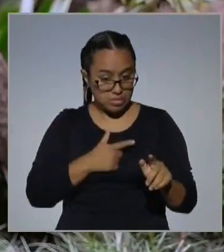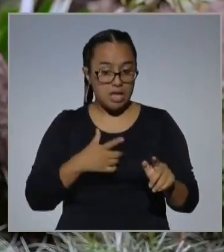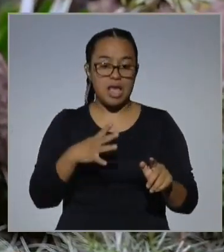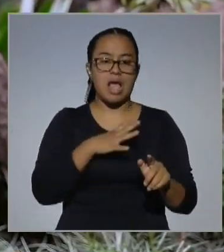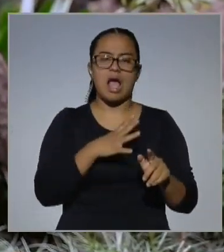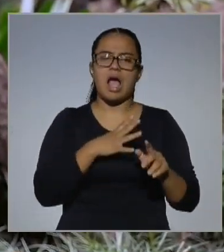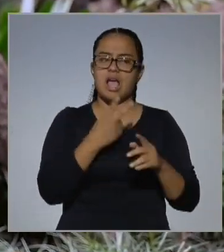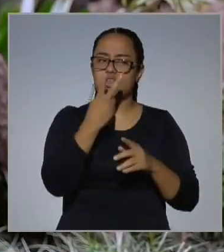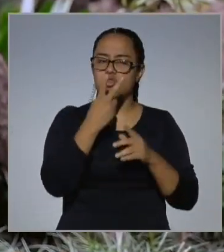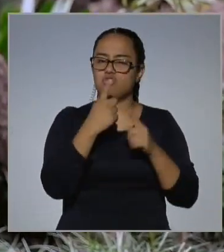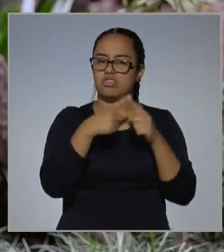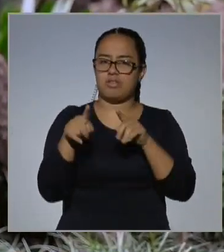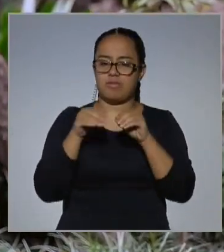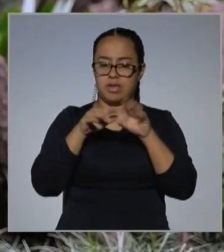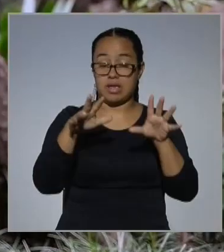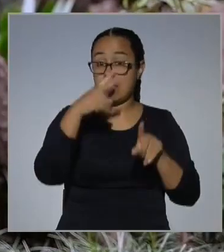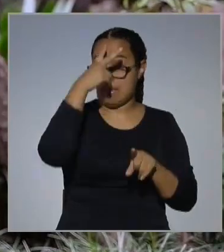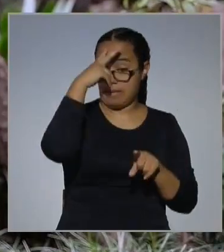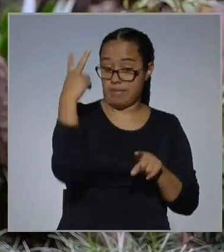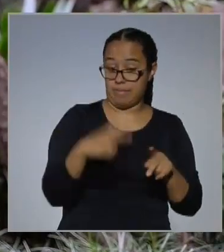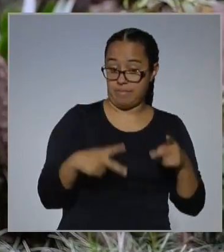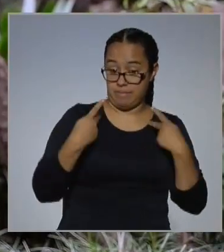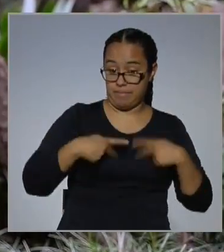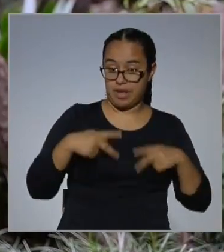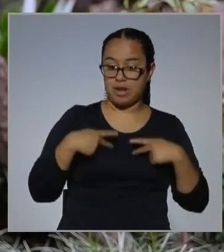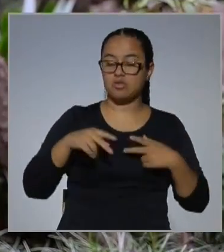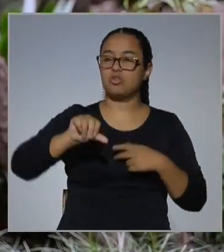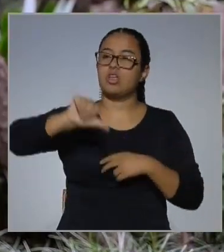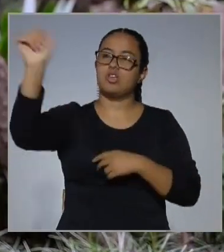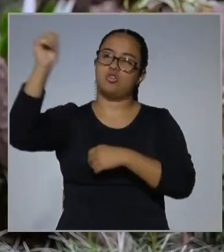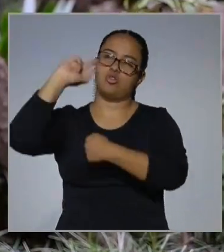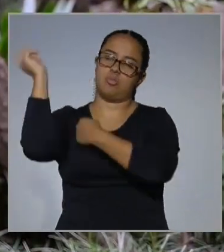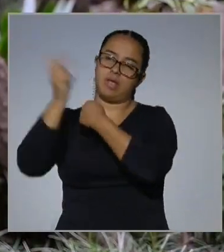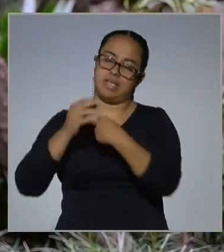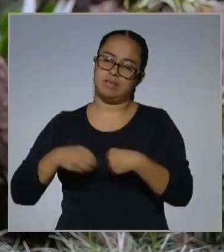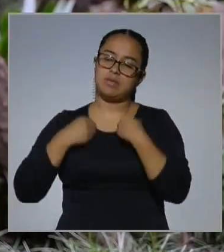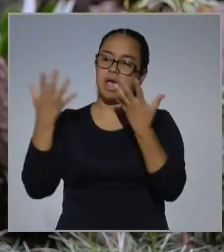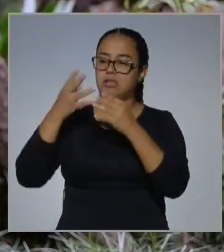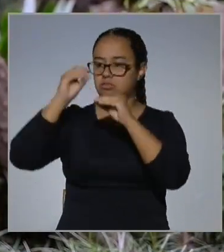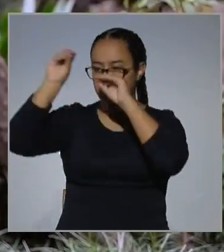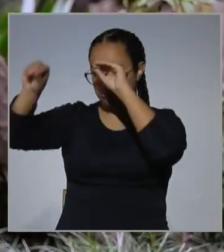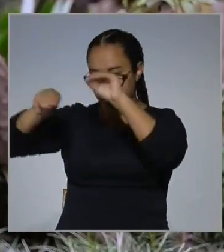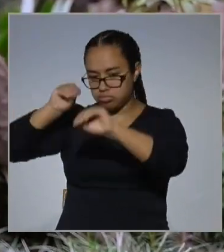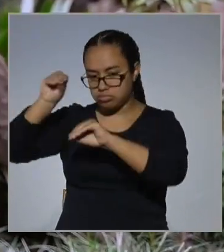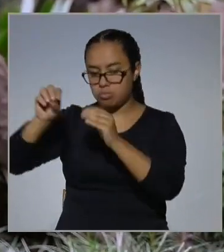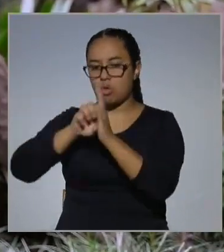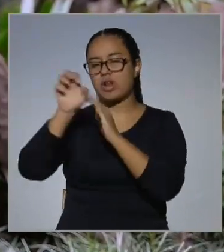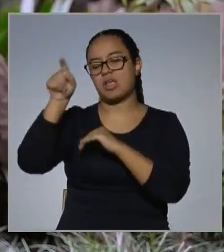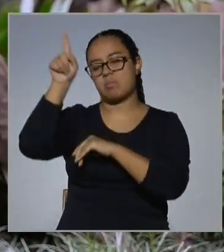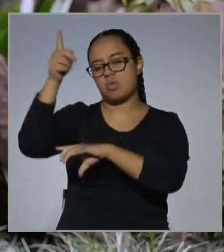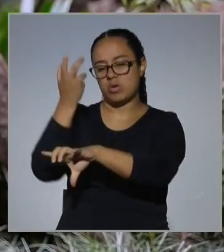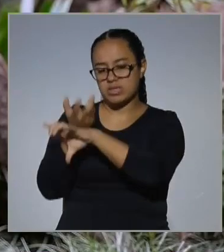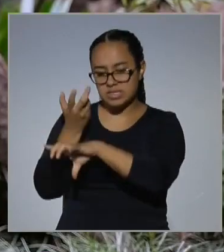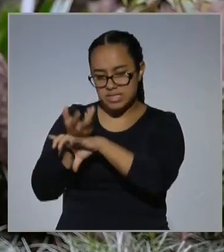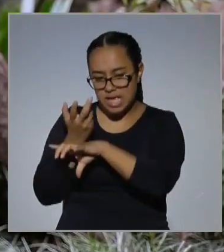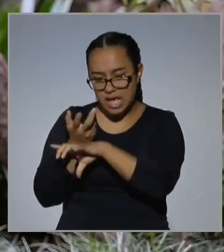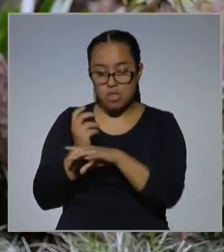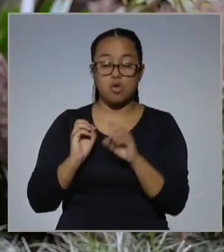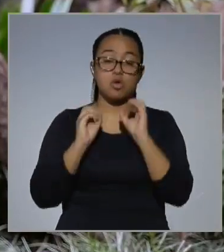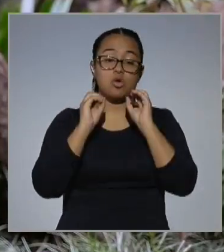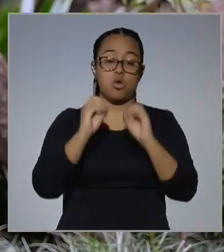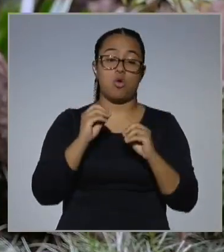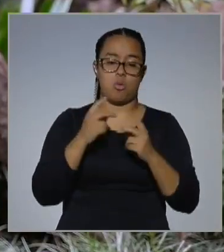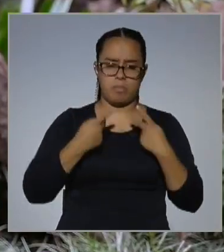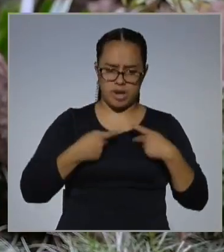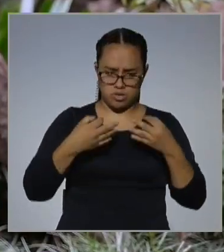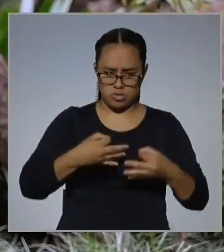de difundirse. Una, los mexicanos que viven fuera del país, pienso sobre todo en Estados Unidos, o algunos